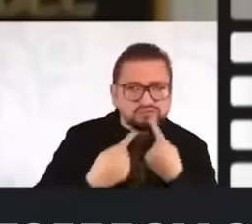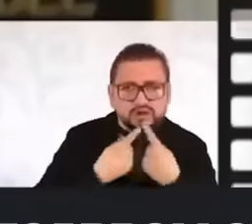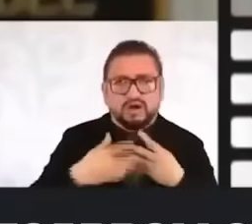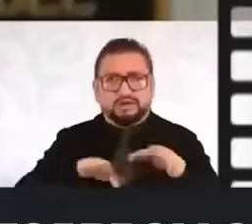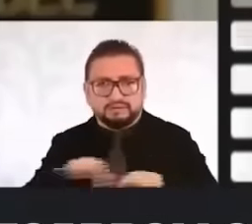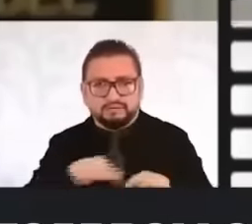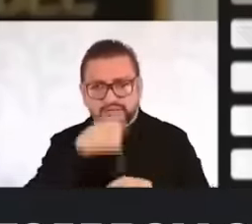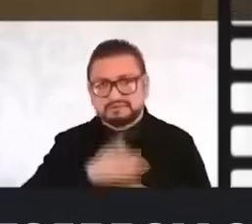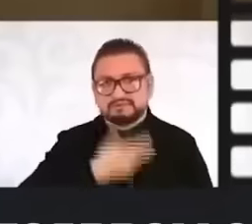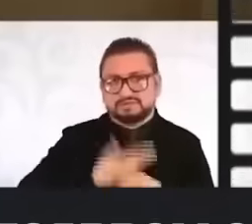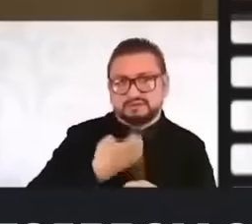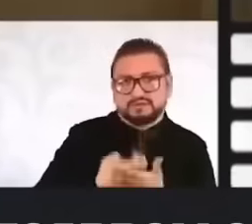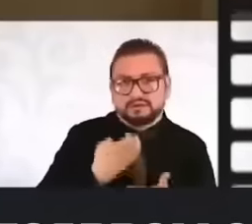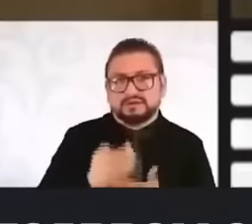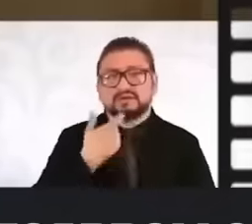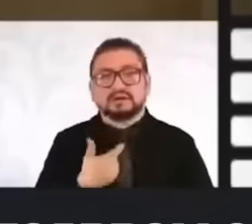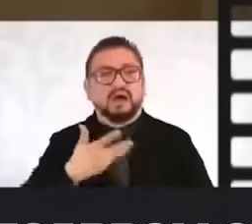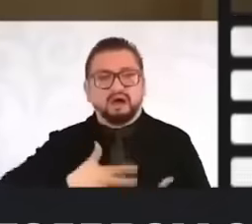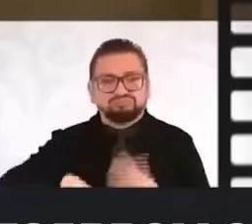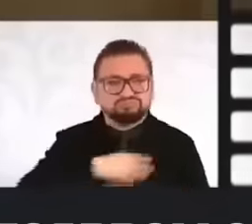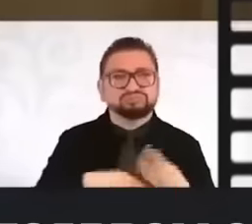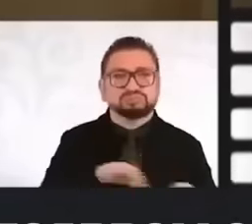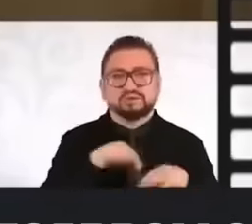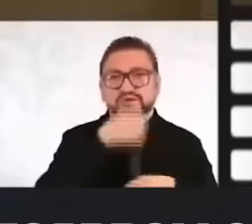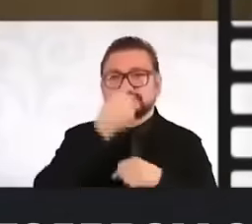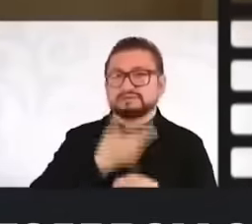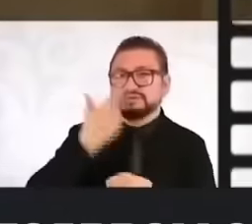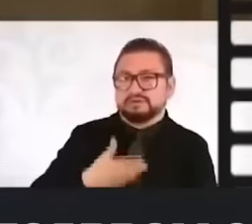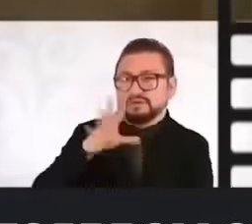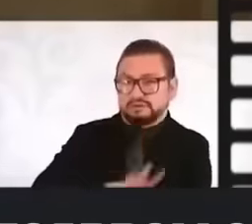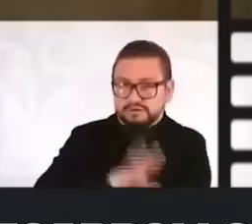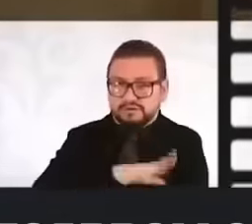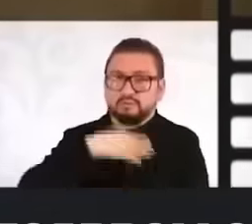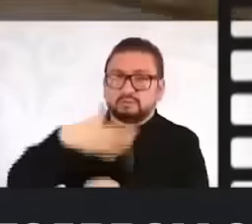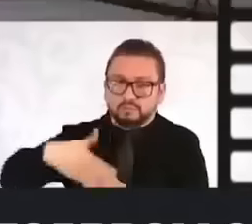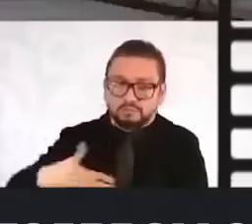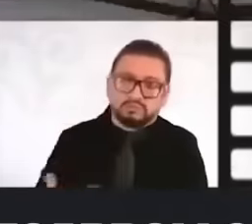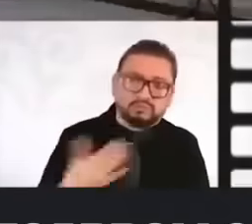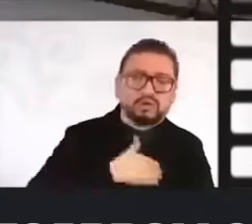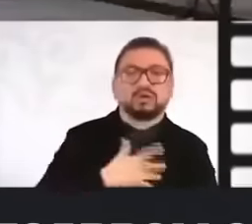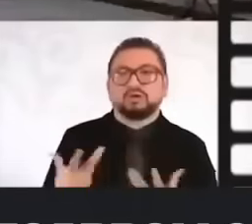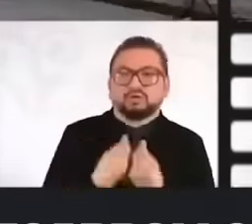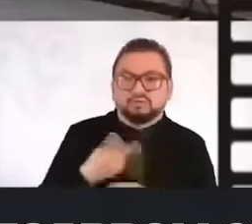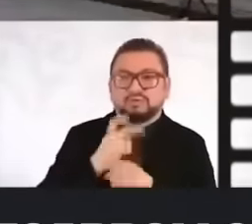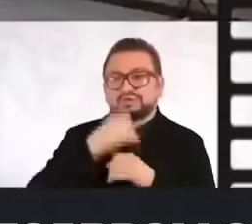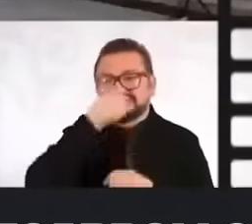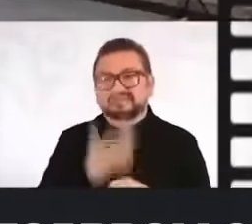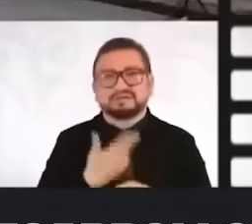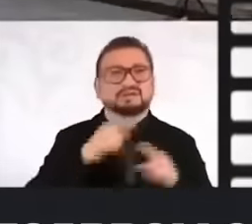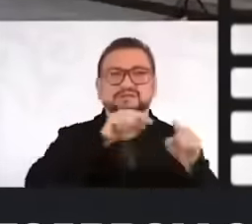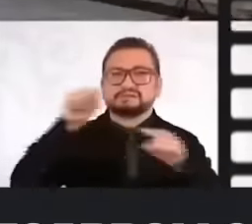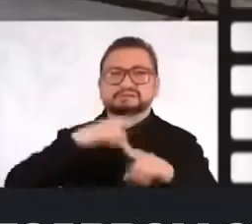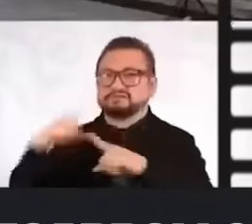través de la Secretaría de Economía, que estará convocando a la Secretaría de Energía, a las distintas secretarías, que